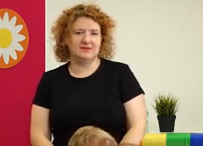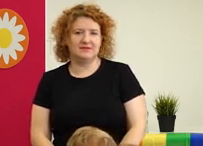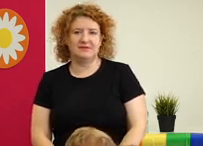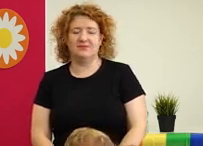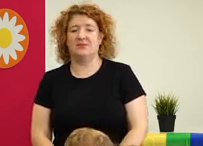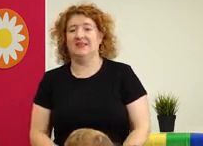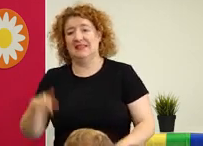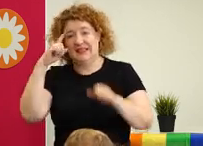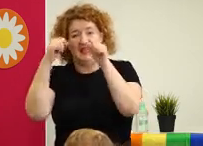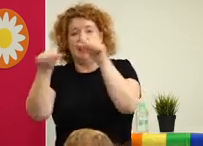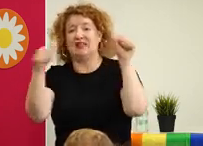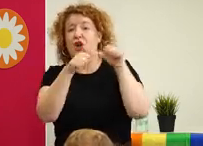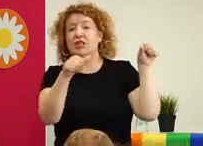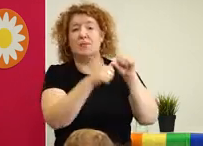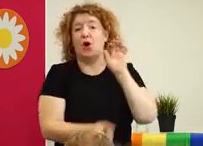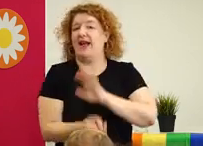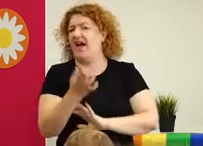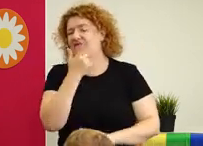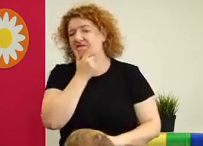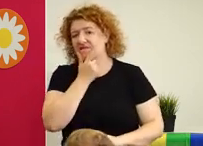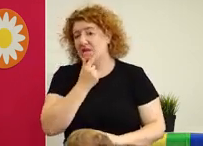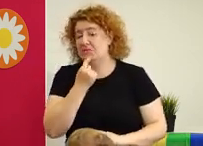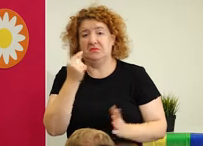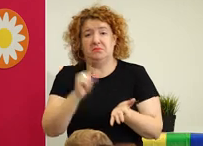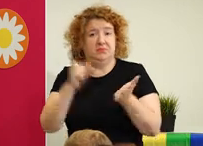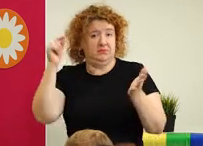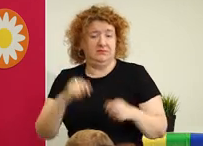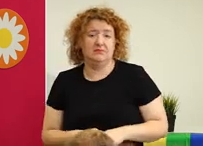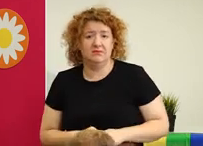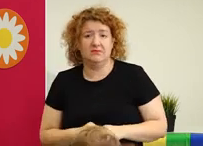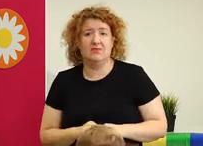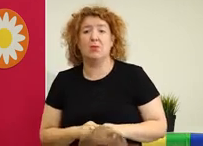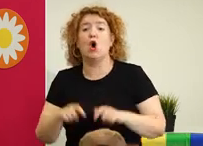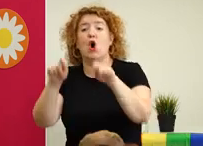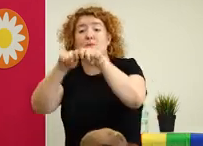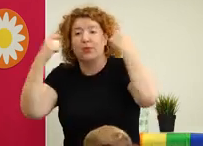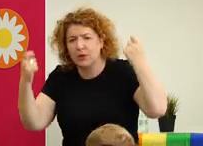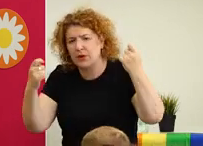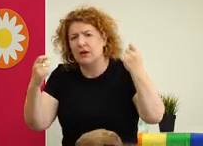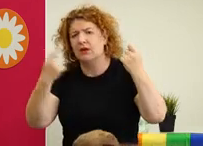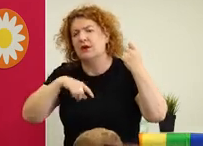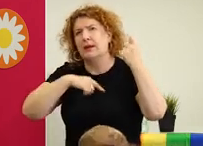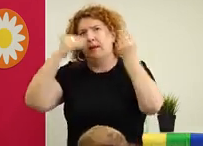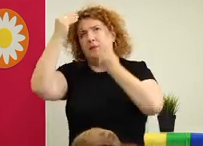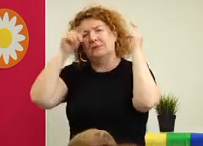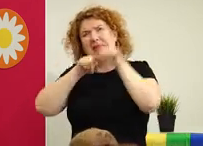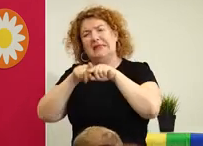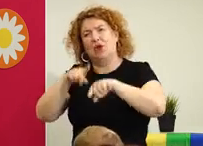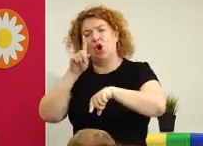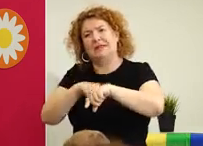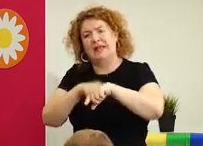Construir estereotipos es muy fácil porque se hace en 10 segundos. Deconstruirlos requiere de pensamiento crítico y de